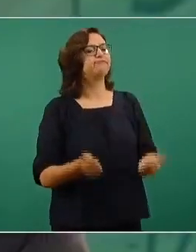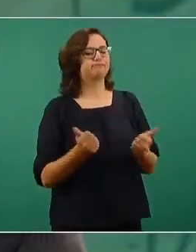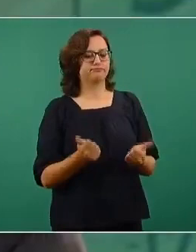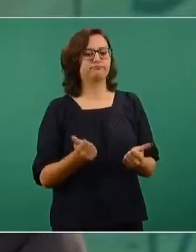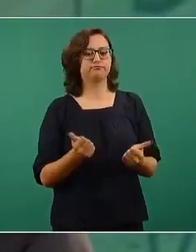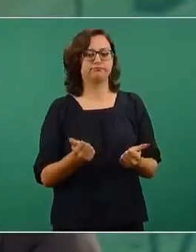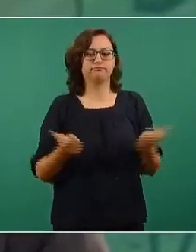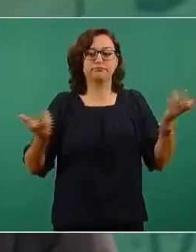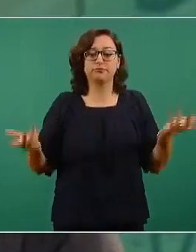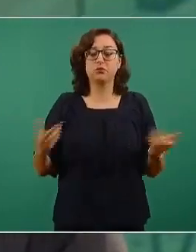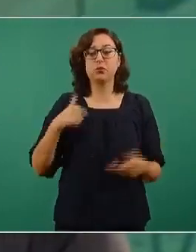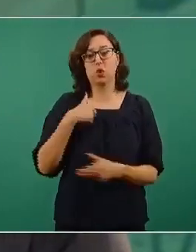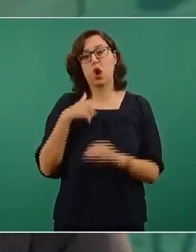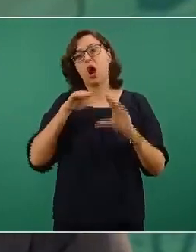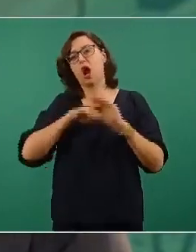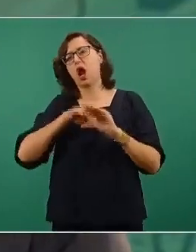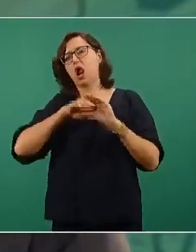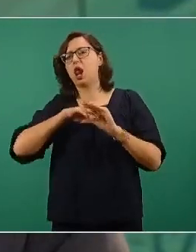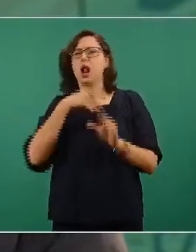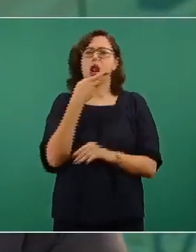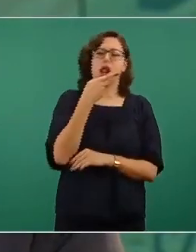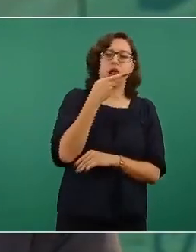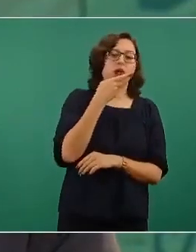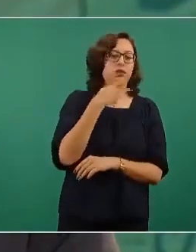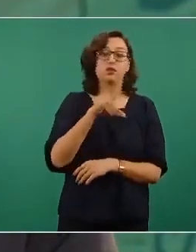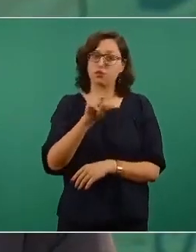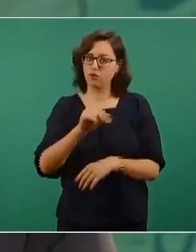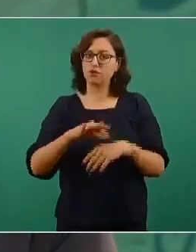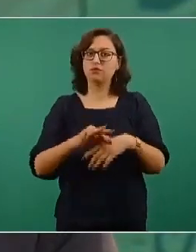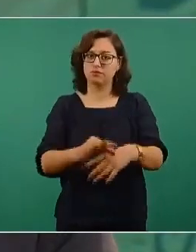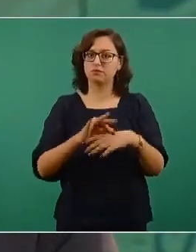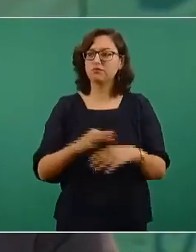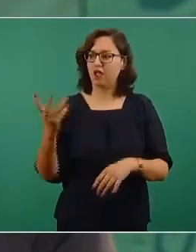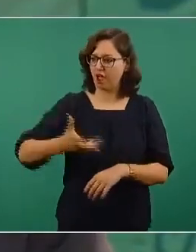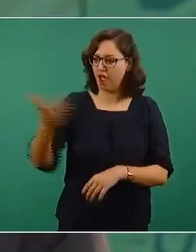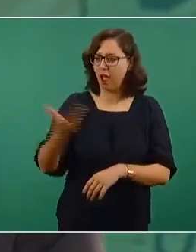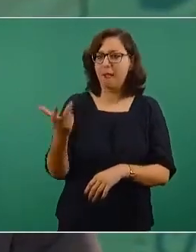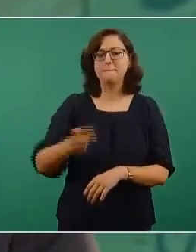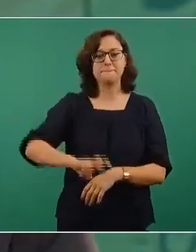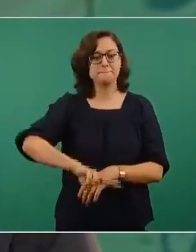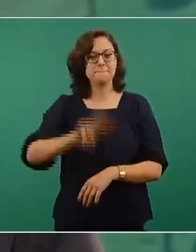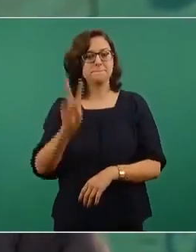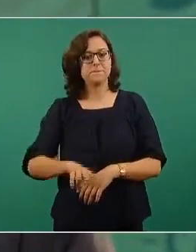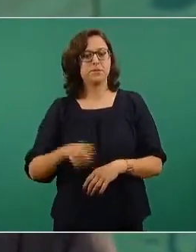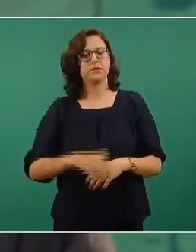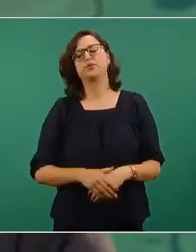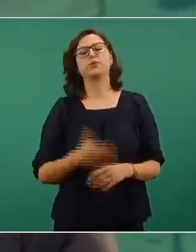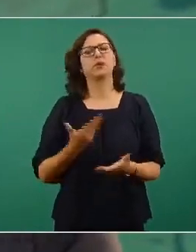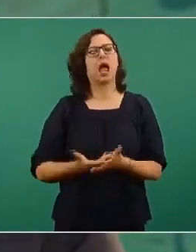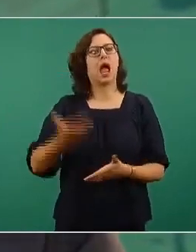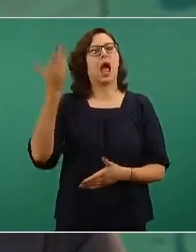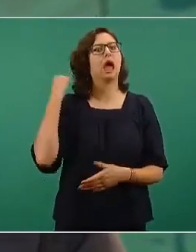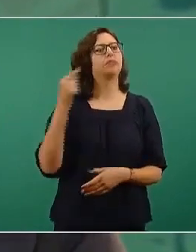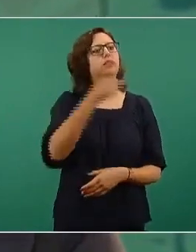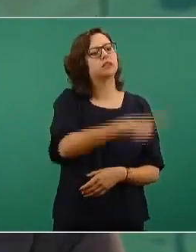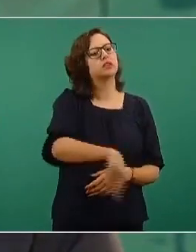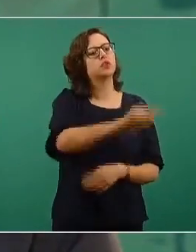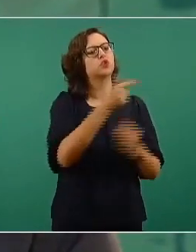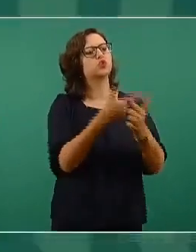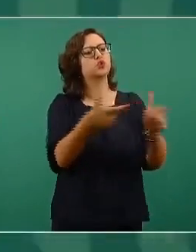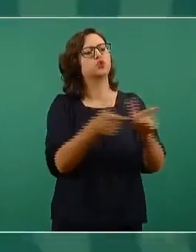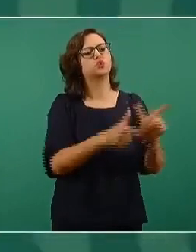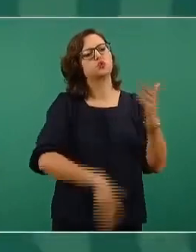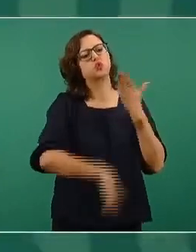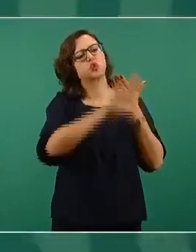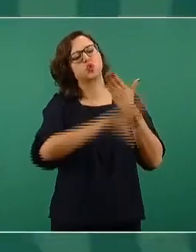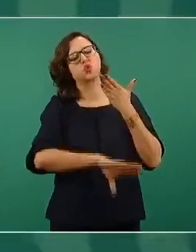son palabras, son hechos. A veces nuestros adversarios dicen, ¿cómo es posible